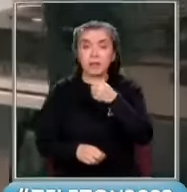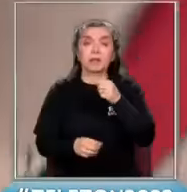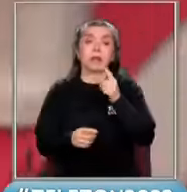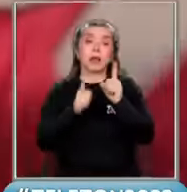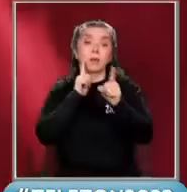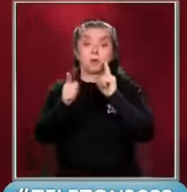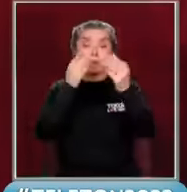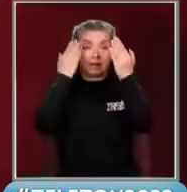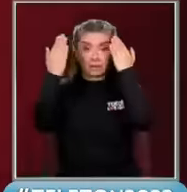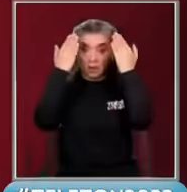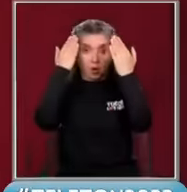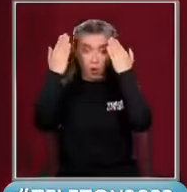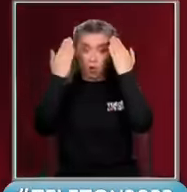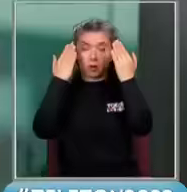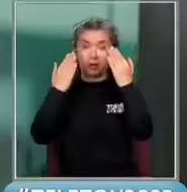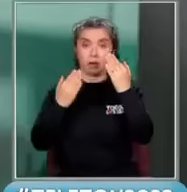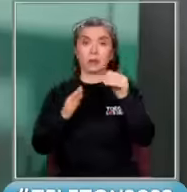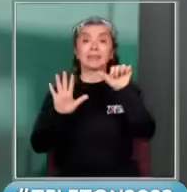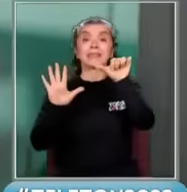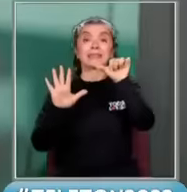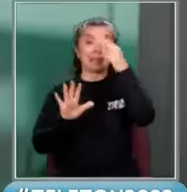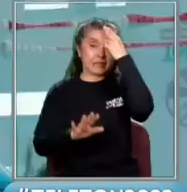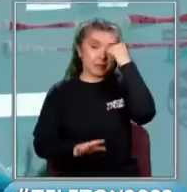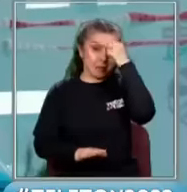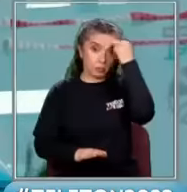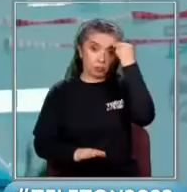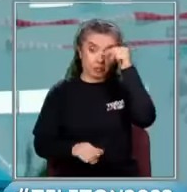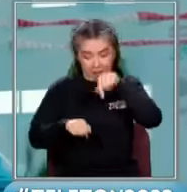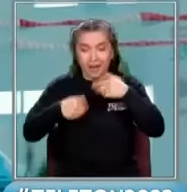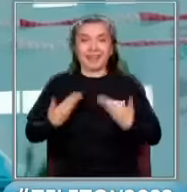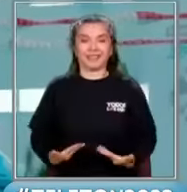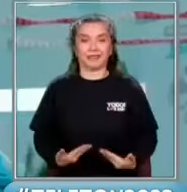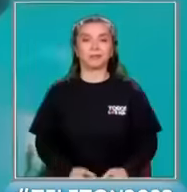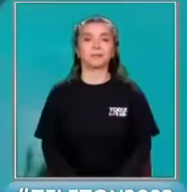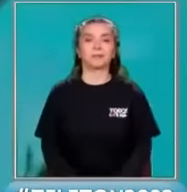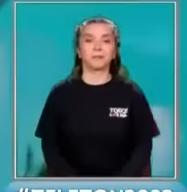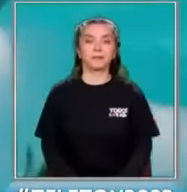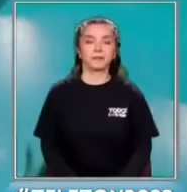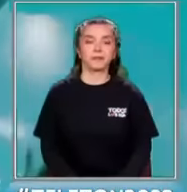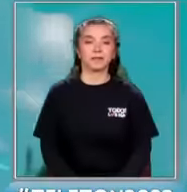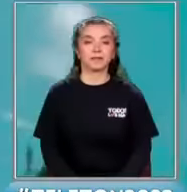psicológicas. Eso fue ahora el 6 de marzo. Aquí estoy.